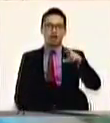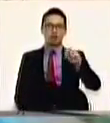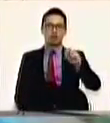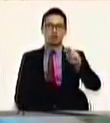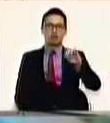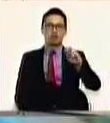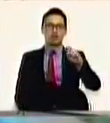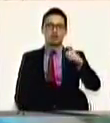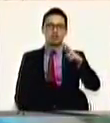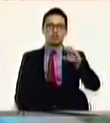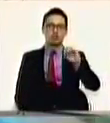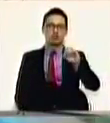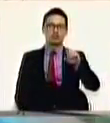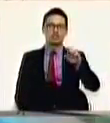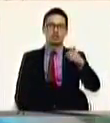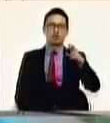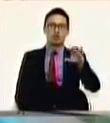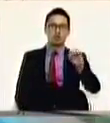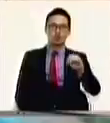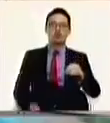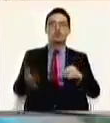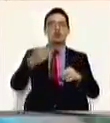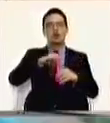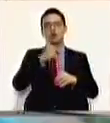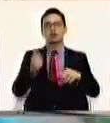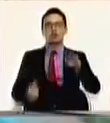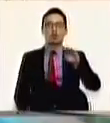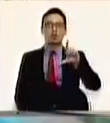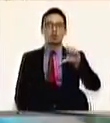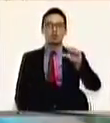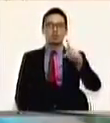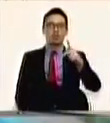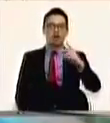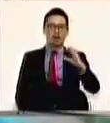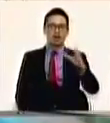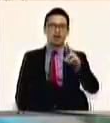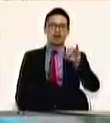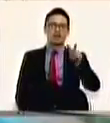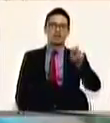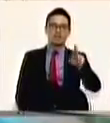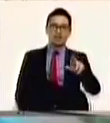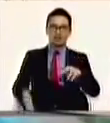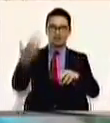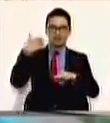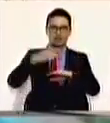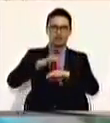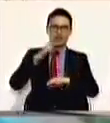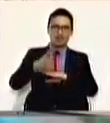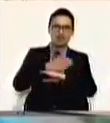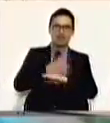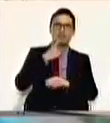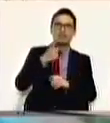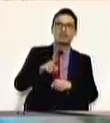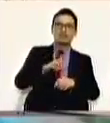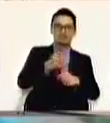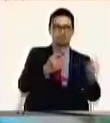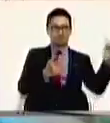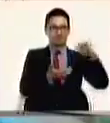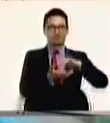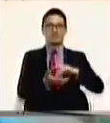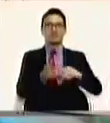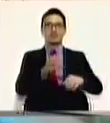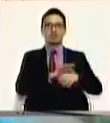caso. No se olvide que le trajimos también a Black River, que se llama Cargill, en un debate del 2011 tempranero, en presencia del doctor Juan Camilo Restrepo.